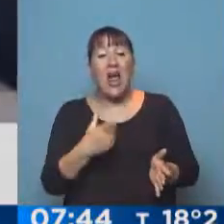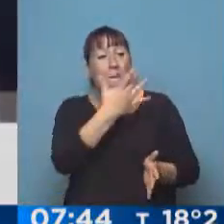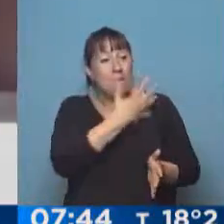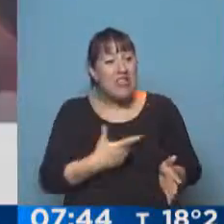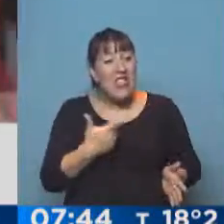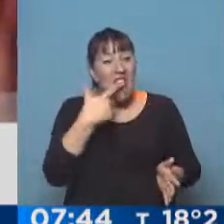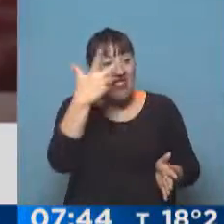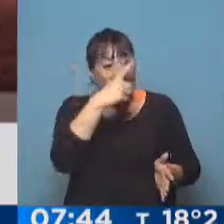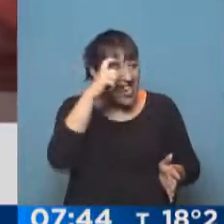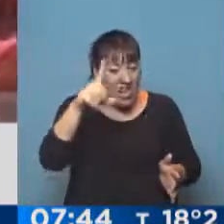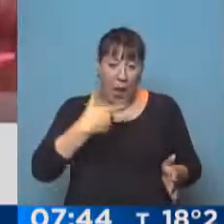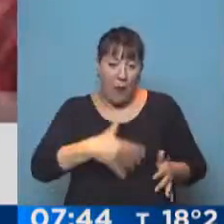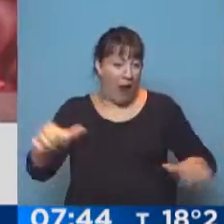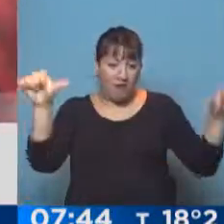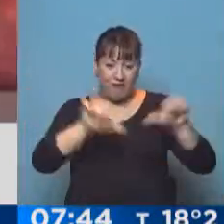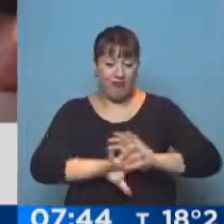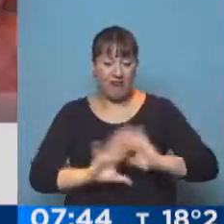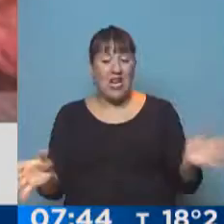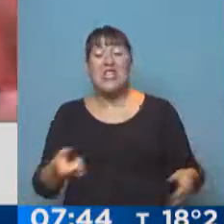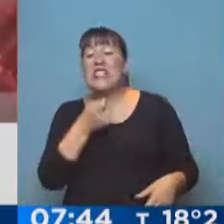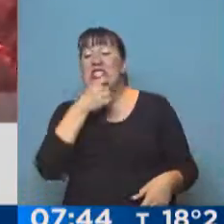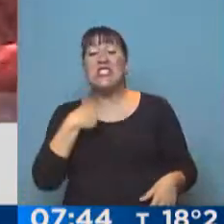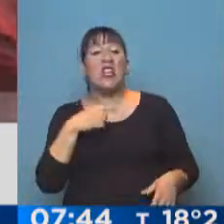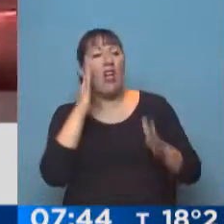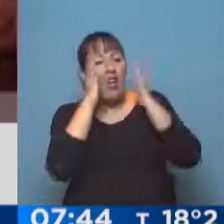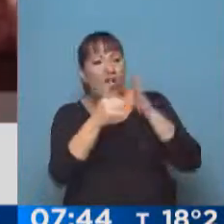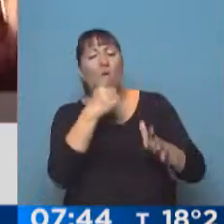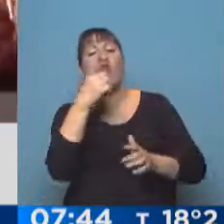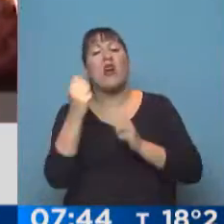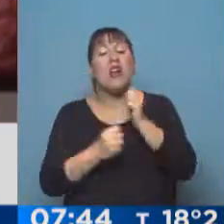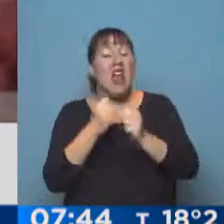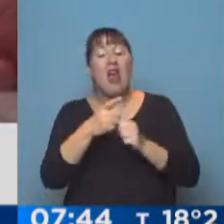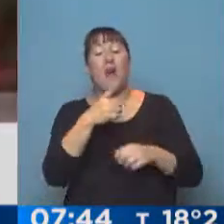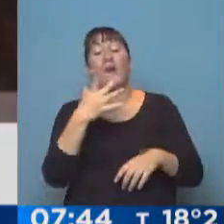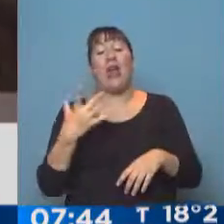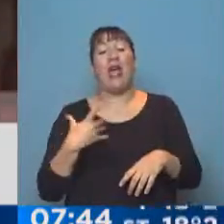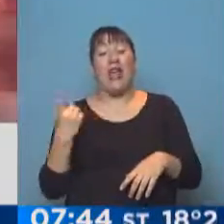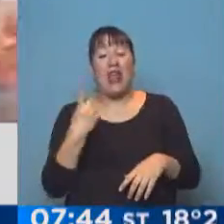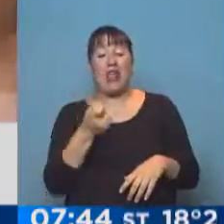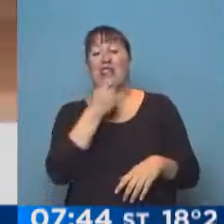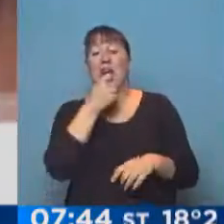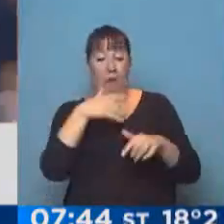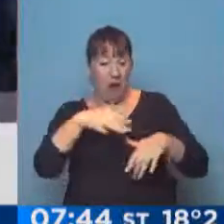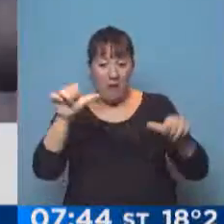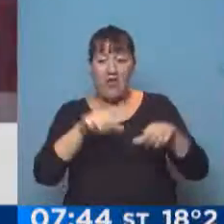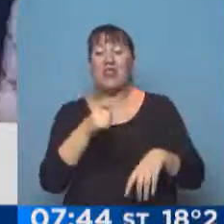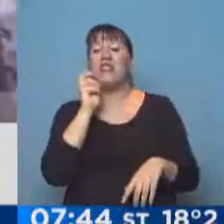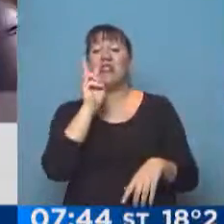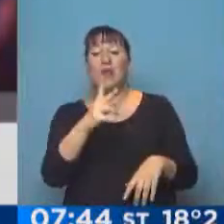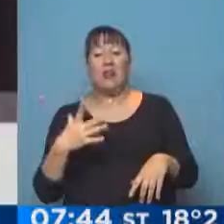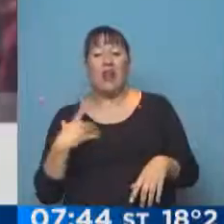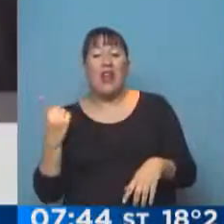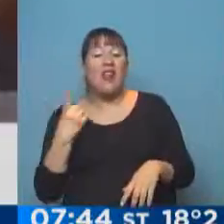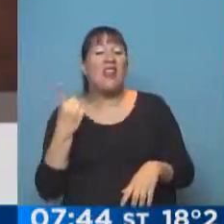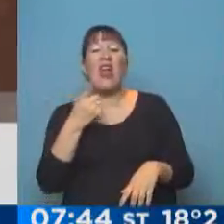a ir. Si vamos a dejarnos guiar por un gerente de Monsanto en la agenda agrícola, así nos va a ir. Si vamos a dejarnos guiar por un gerente de Gran